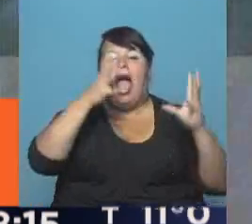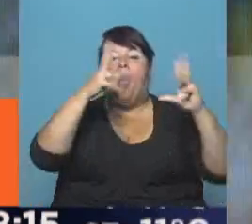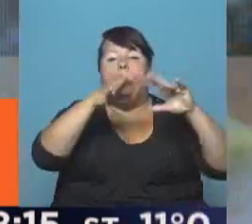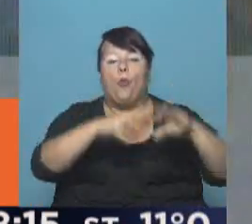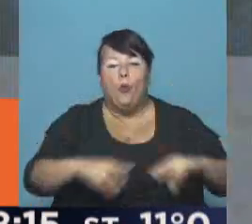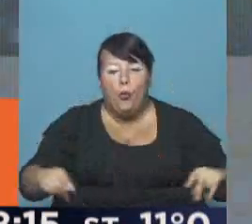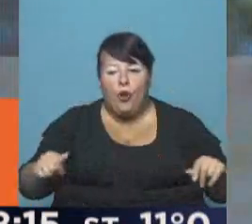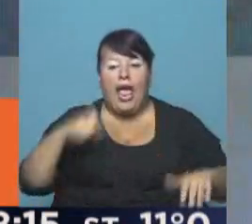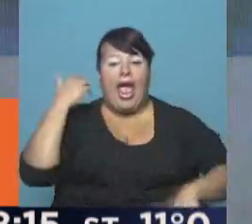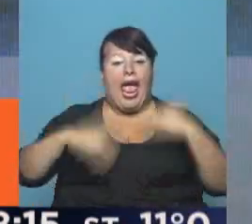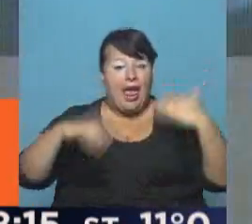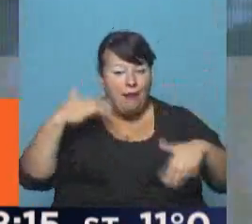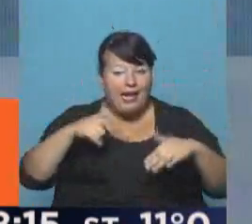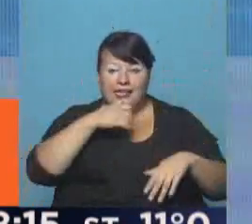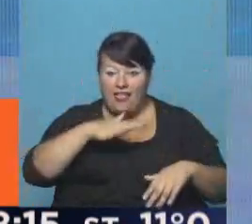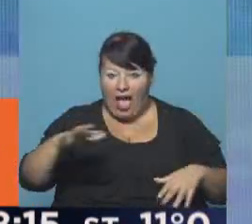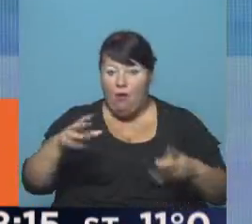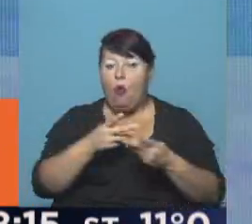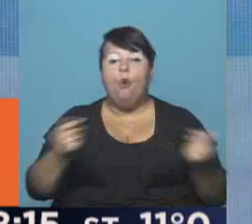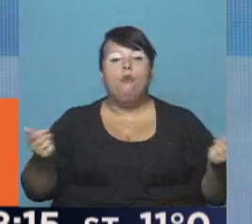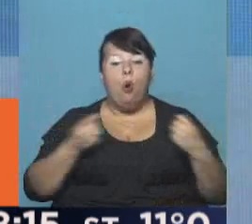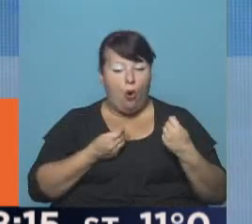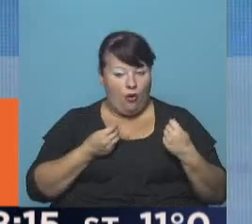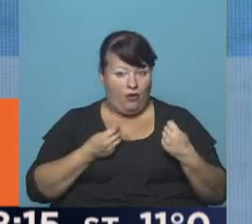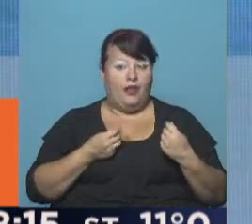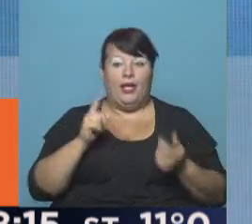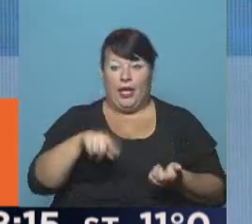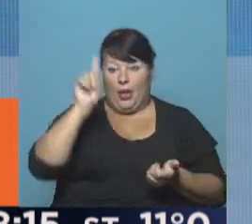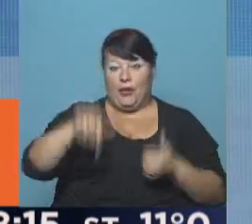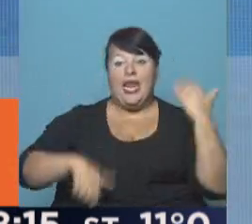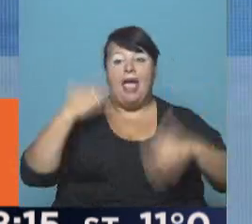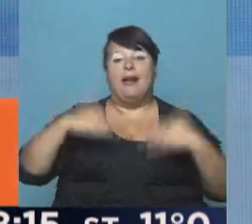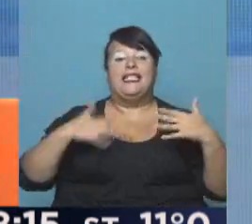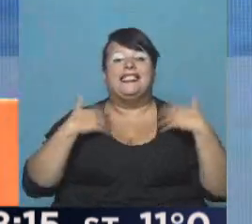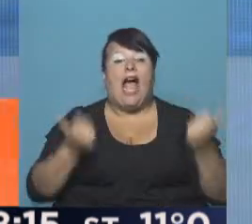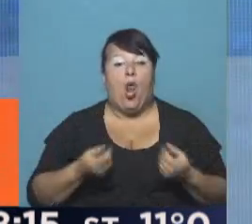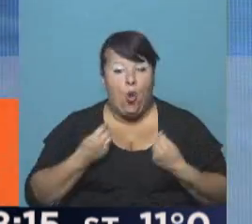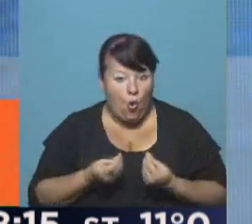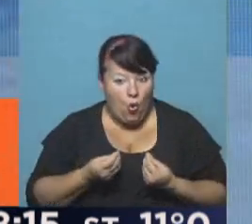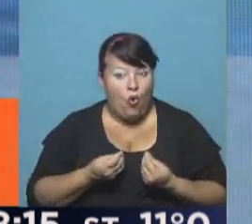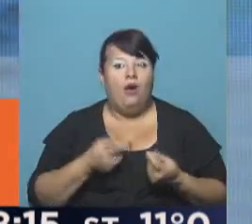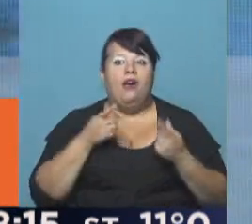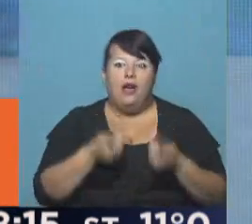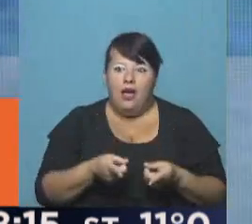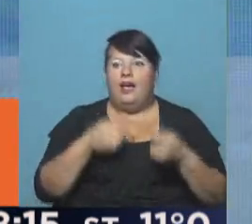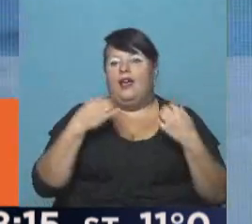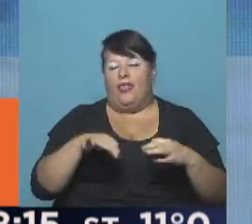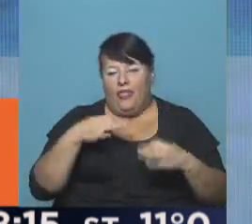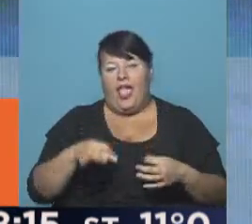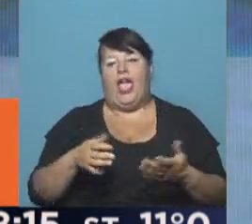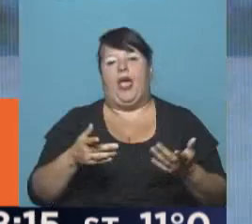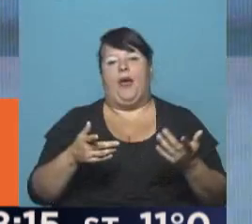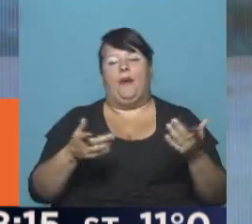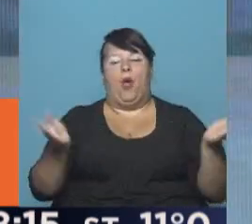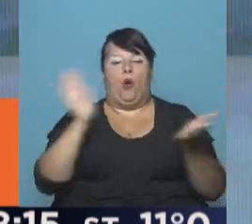va la emergencia hídrica desaparece ahí aparece la emergencia sanitaria ahí entonces es cuando tenemos que